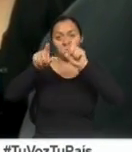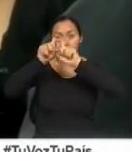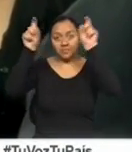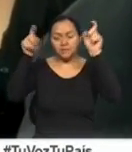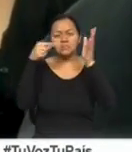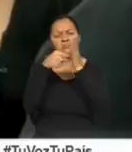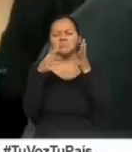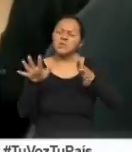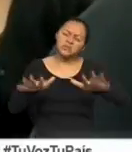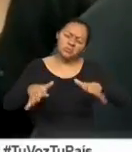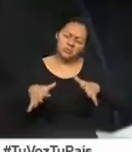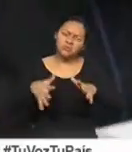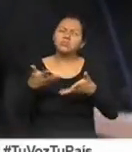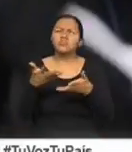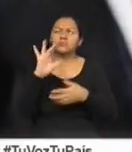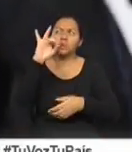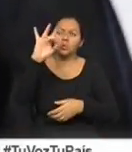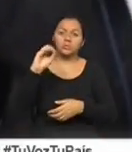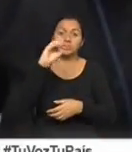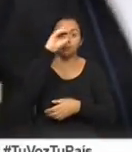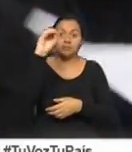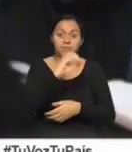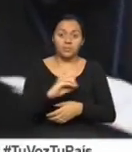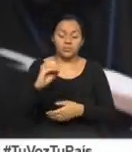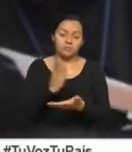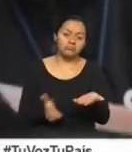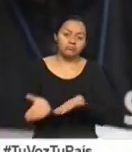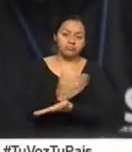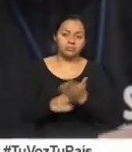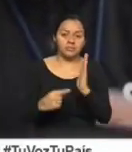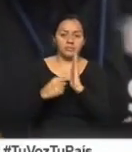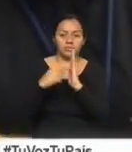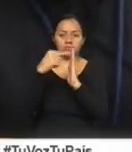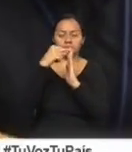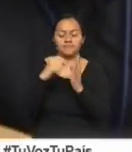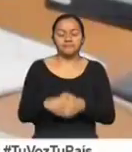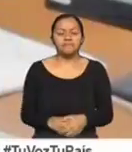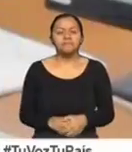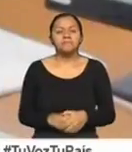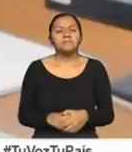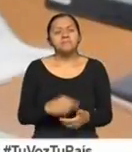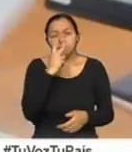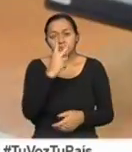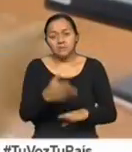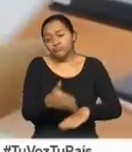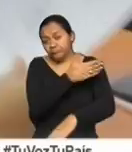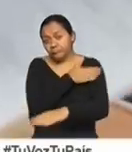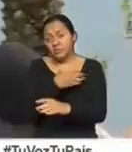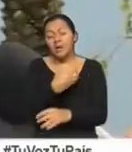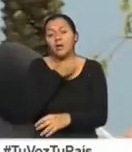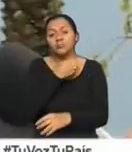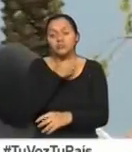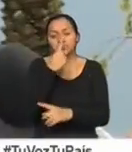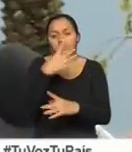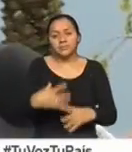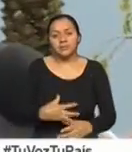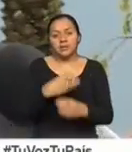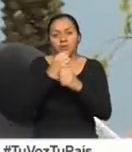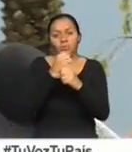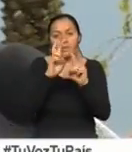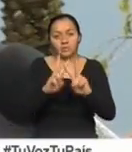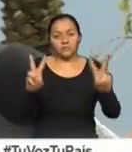representan aproximadamente el 80 por ciento de la recaudación de impuestos evidenciamos desde el mes de agosto una recuperación